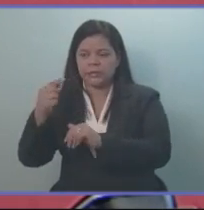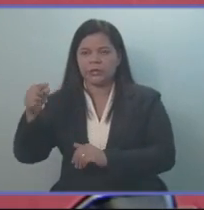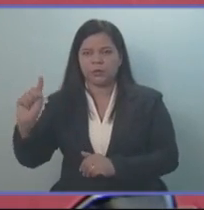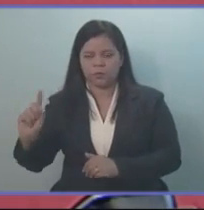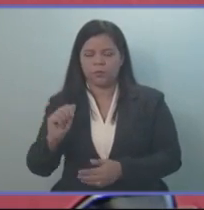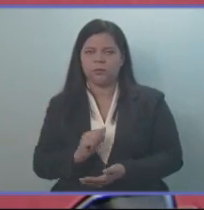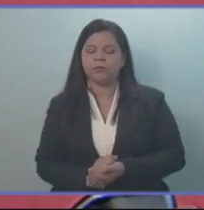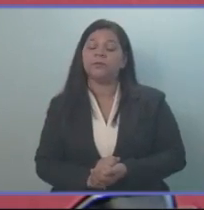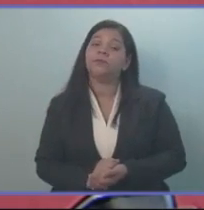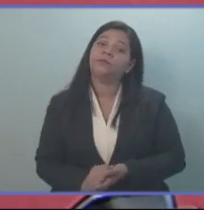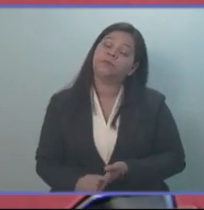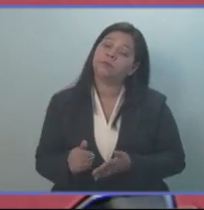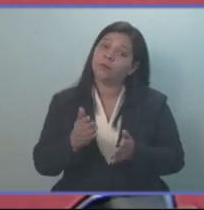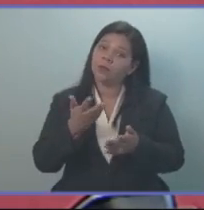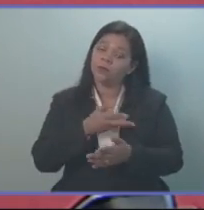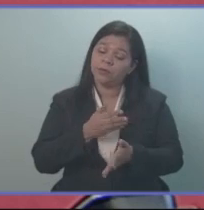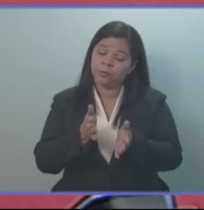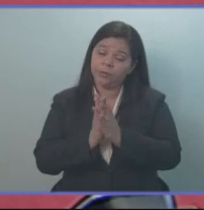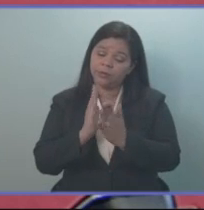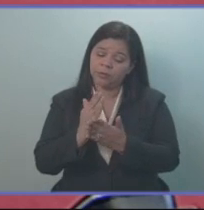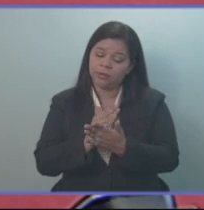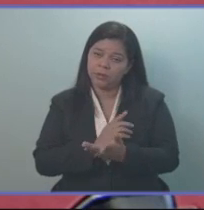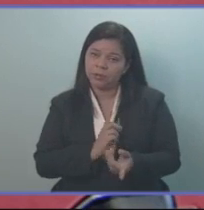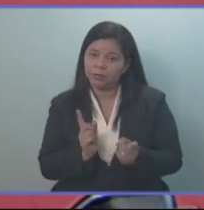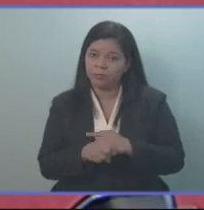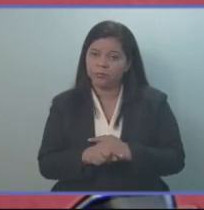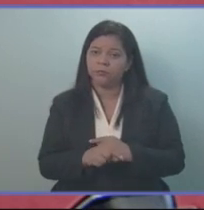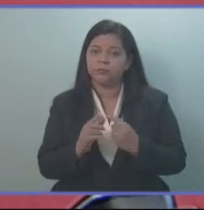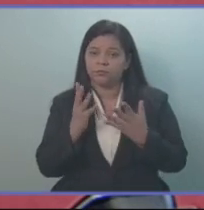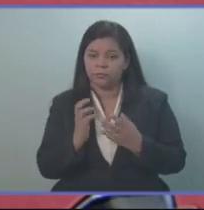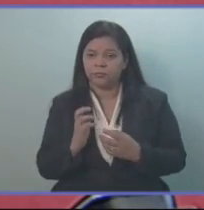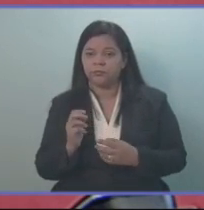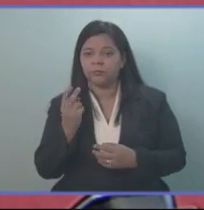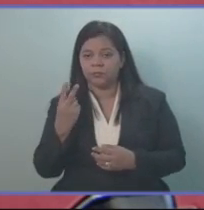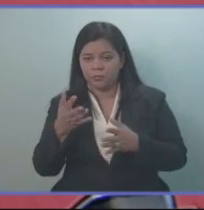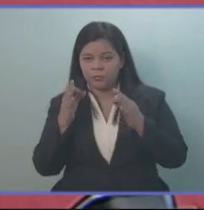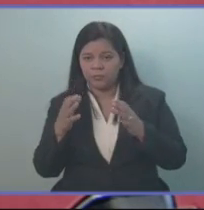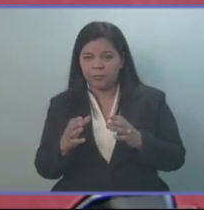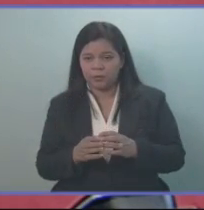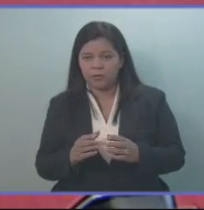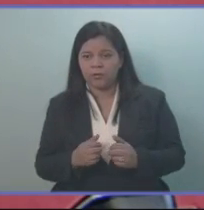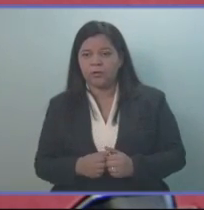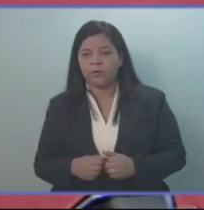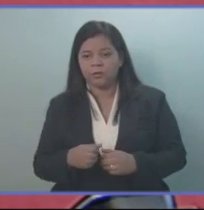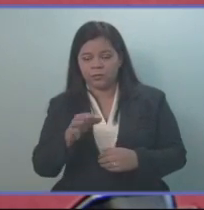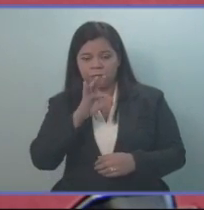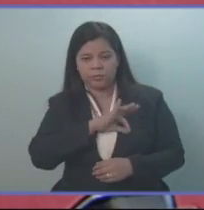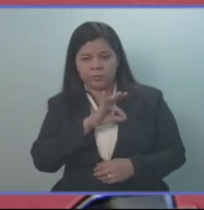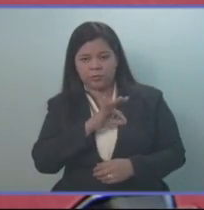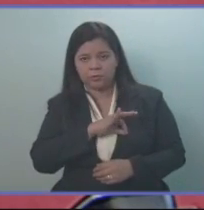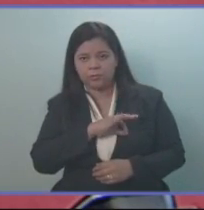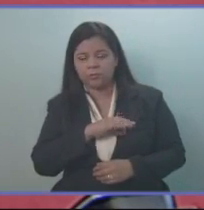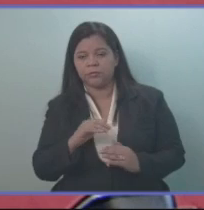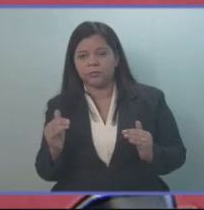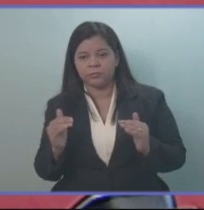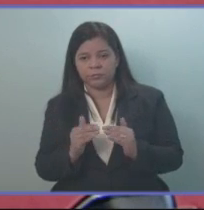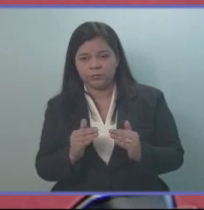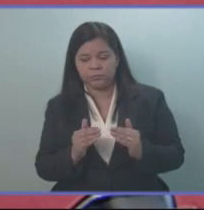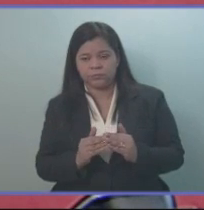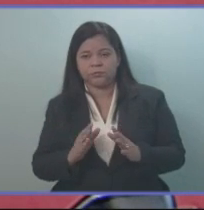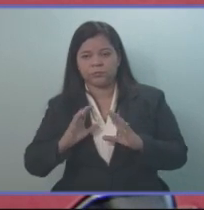1447-4-2017-1, así mi solicitud de modificación de agenda para incorporar estos dos dictámenes favorable y recomendable